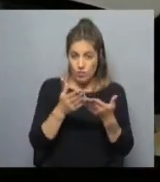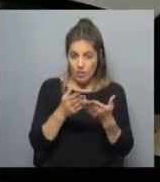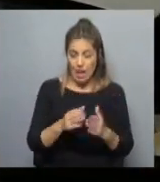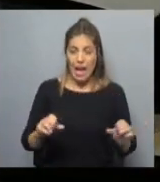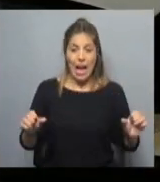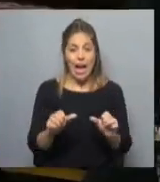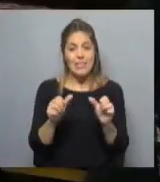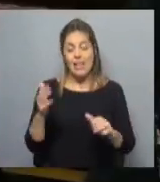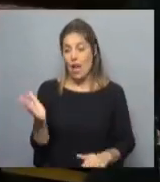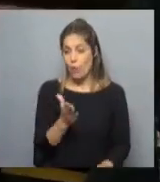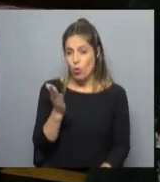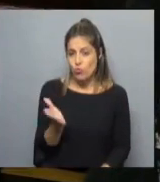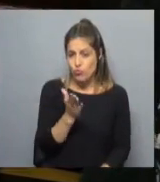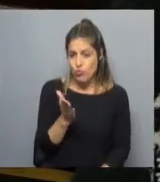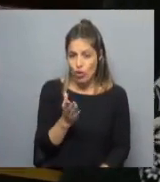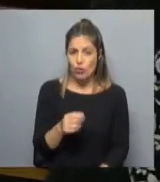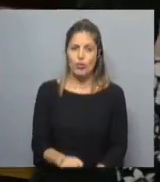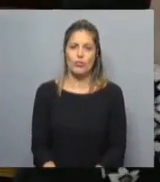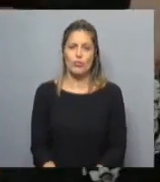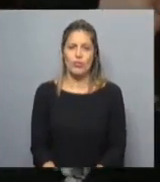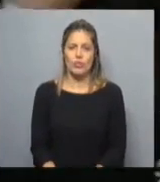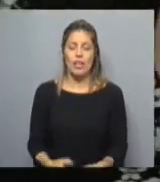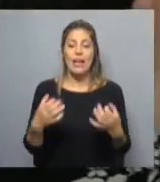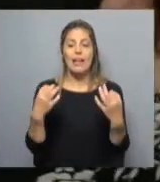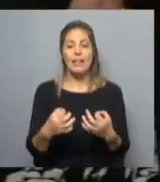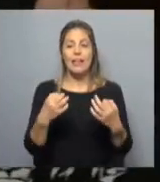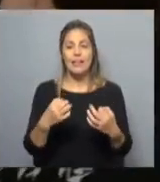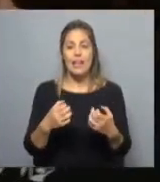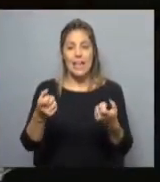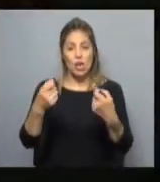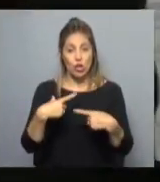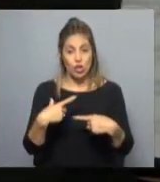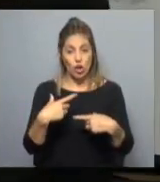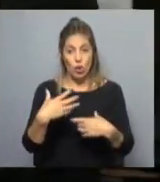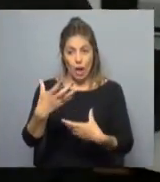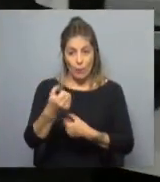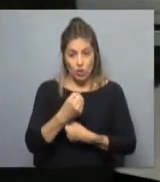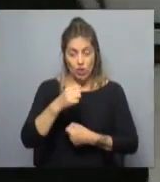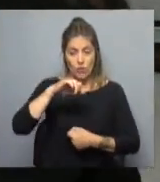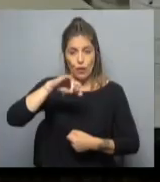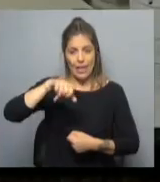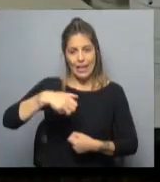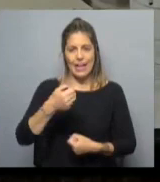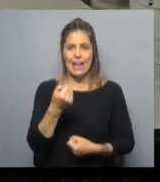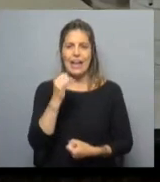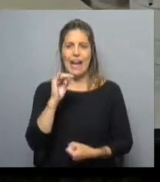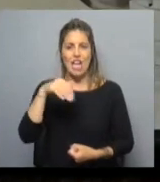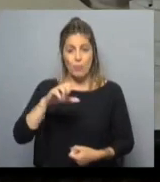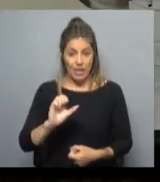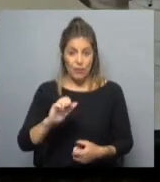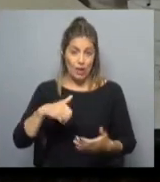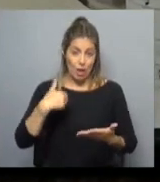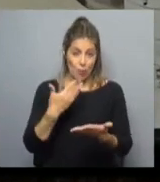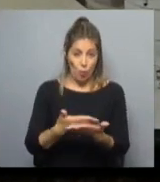la producción. En realidad el que nos dio una mano en eso fue Jaime Ross, porque él fue el que le propuso a